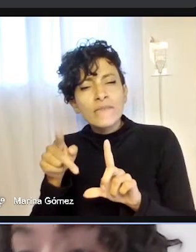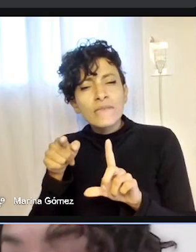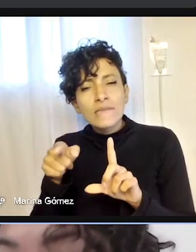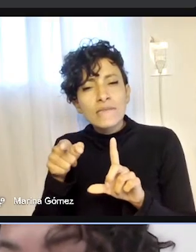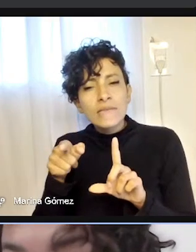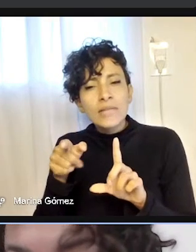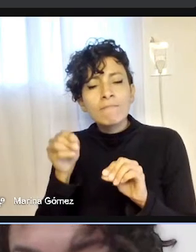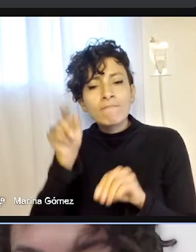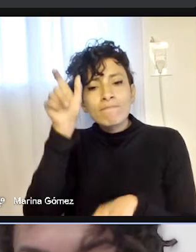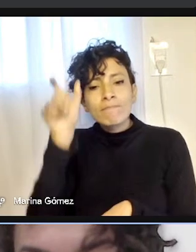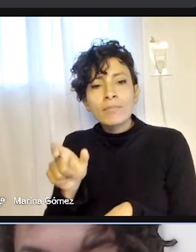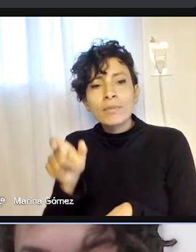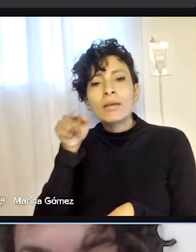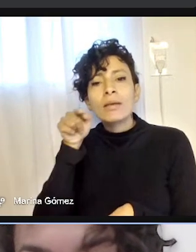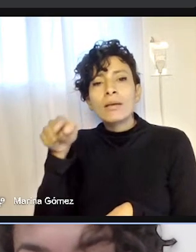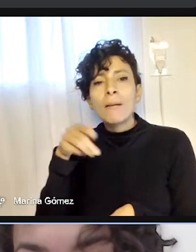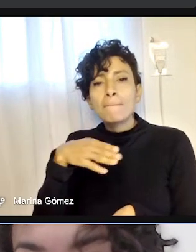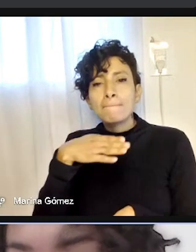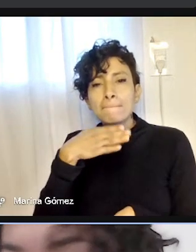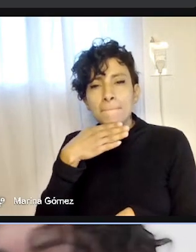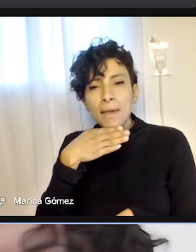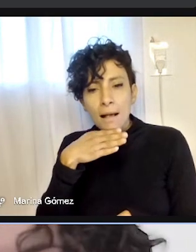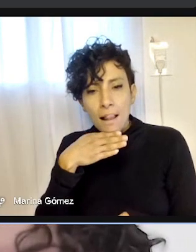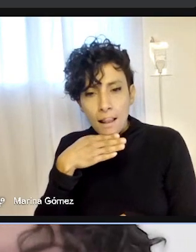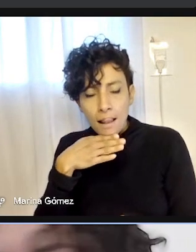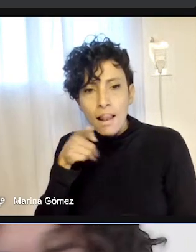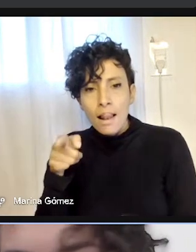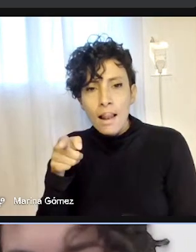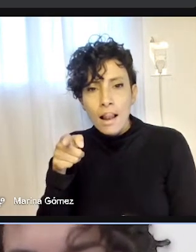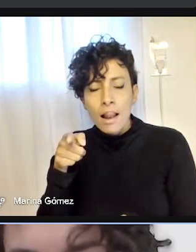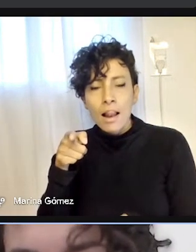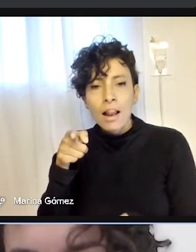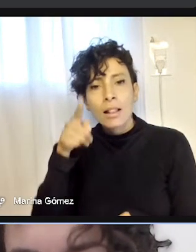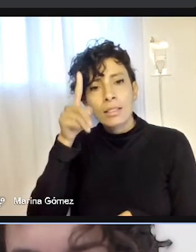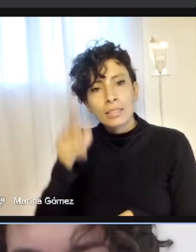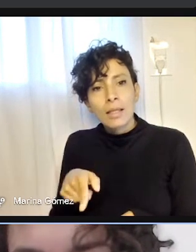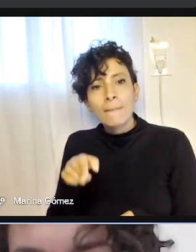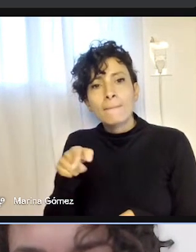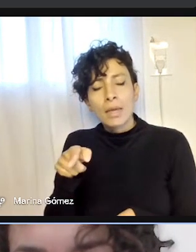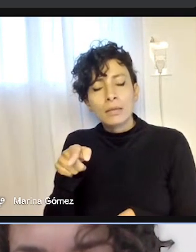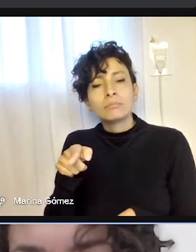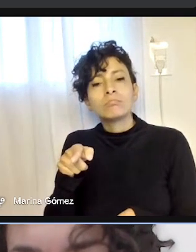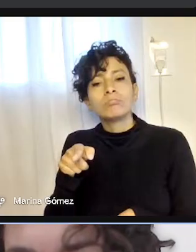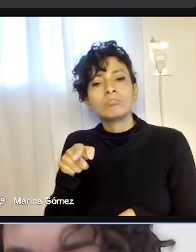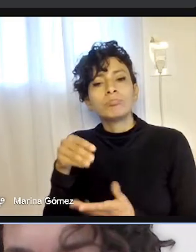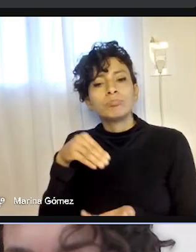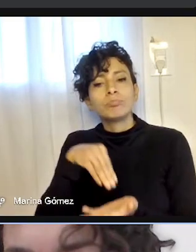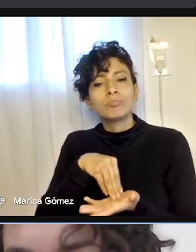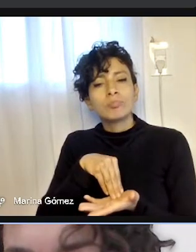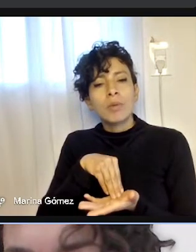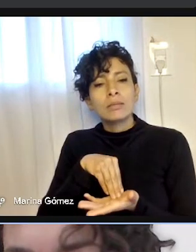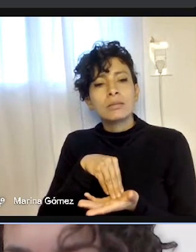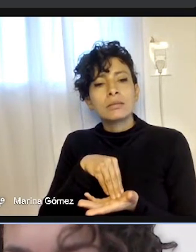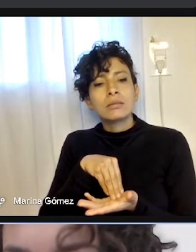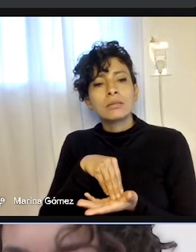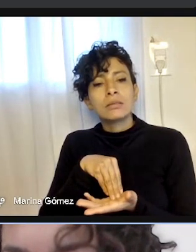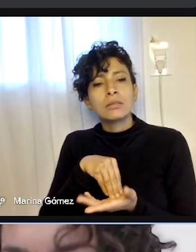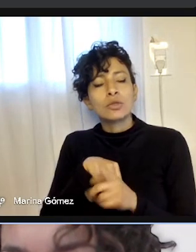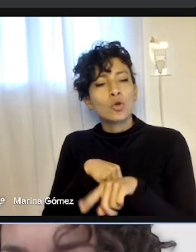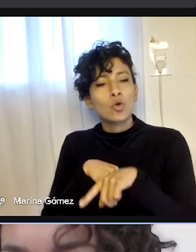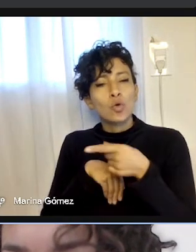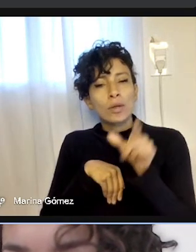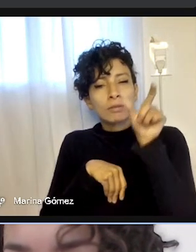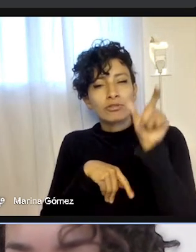lo vi a Miguel y la vi a Ay, ahora no me sale el